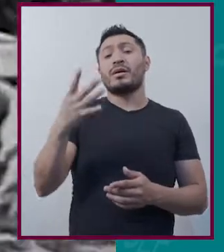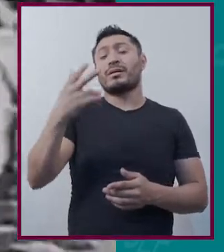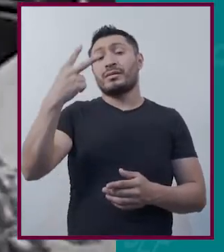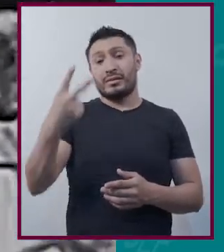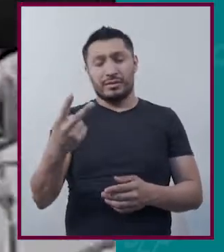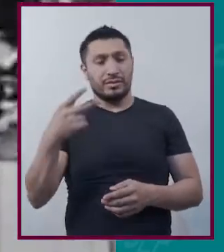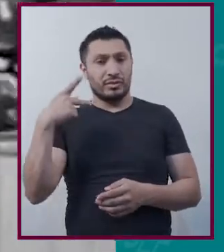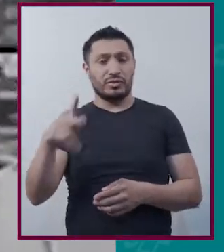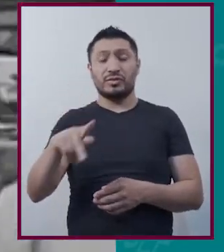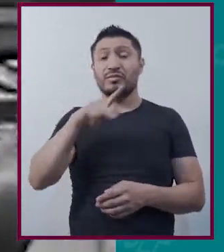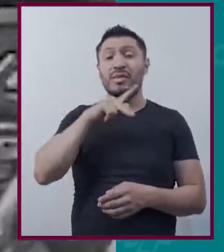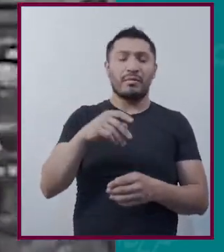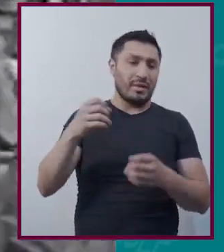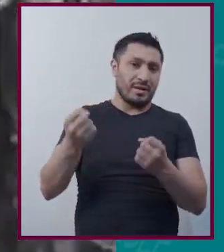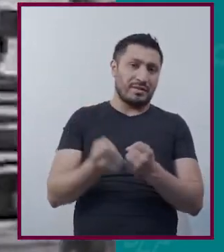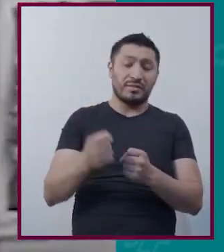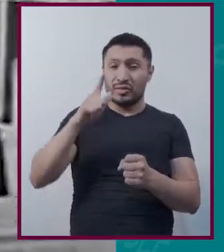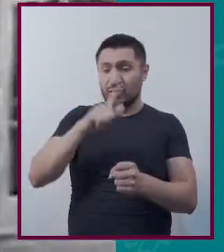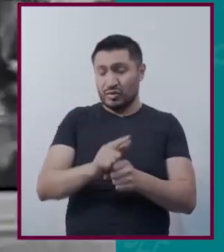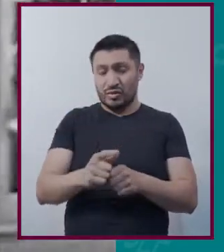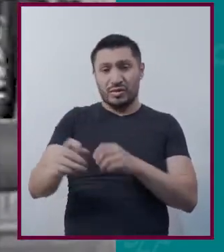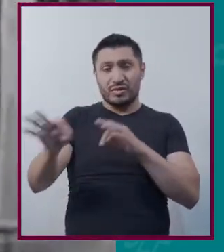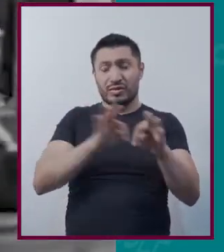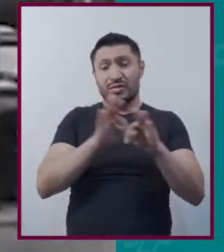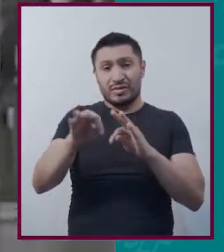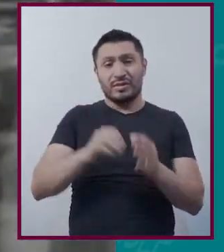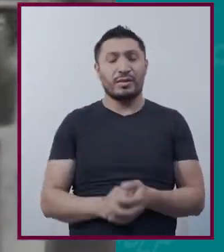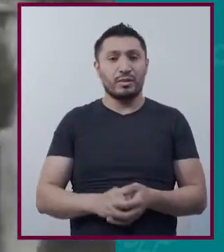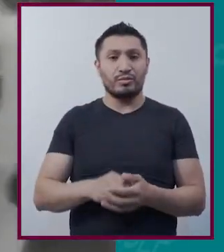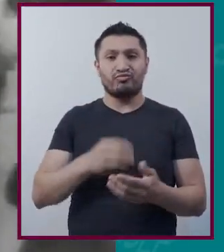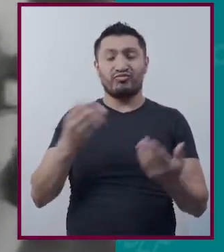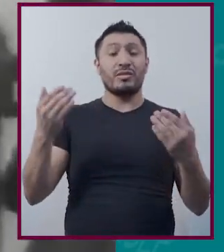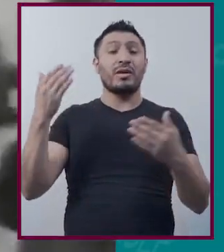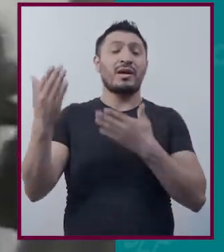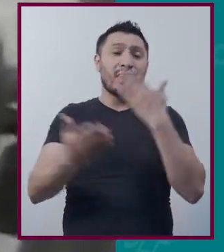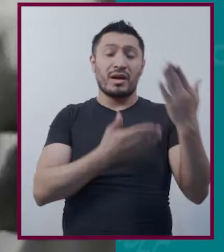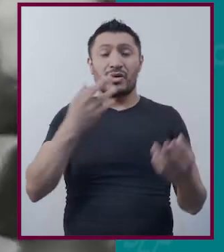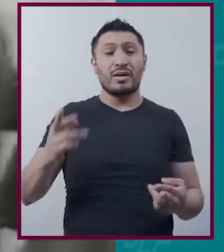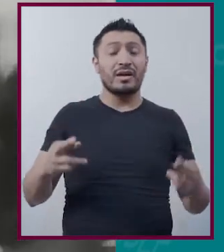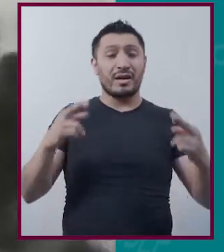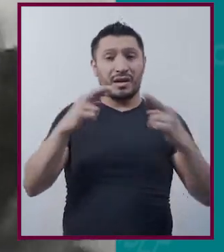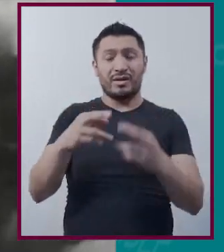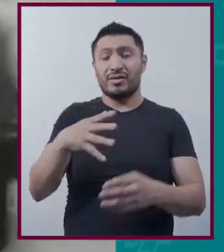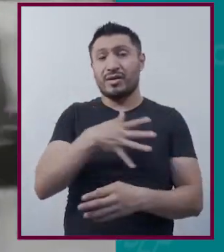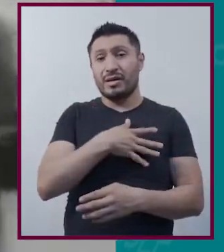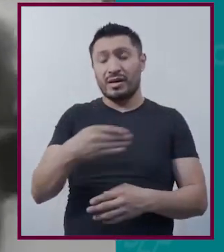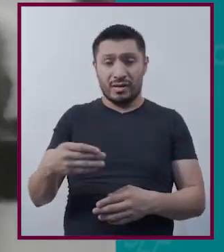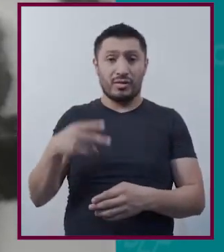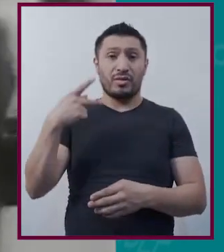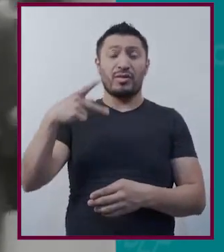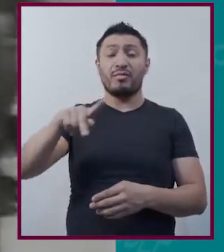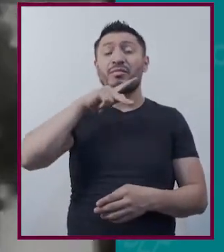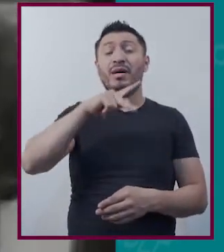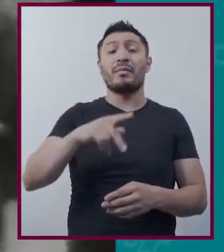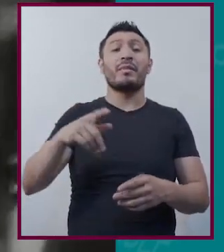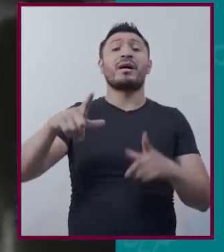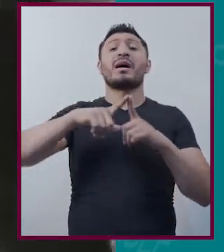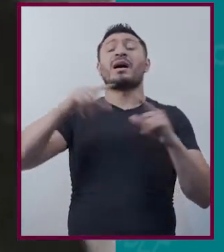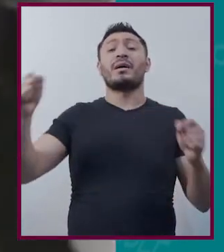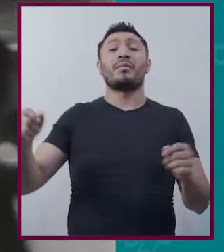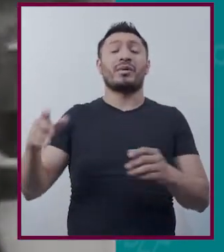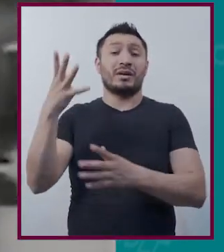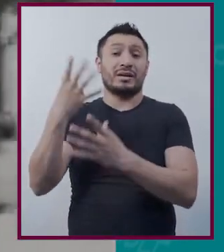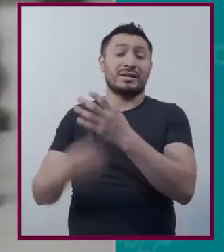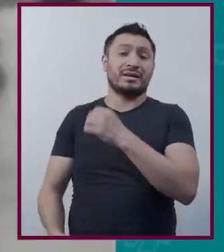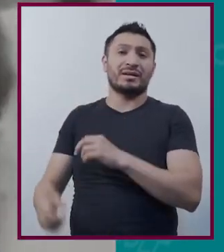Su padre, sociólogo de profesión y dedicado a los estudios de religión, era hijo de un japonés que había huido de la guerra con